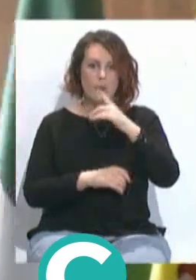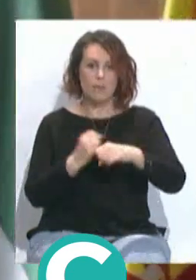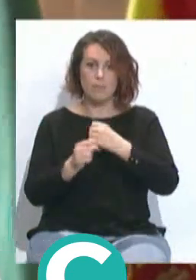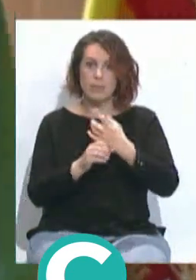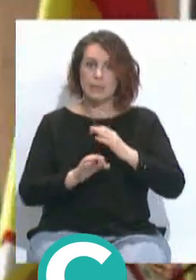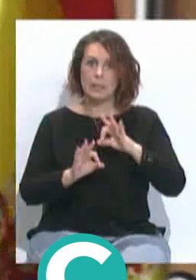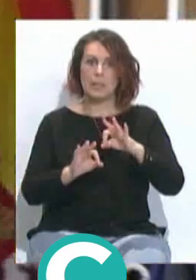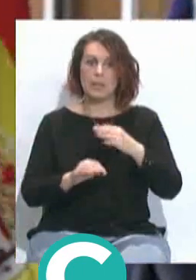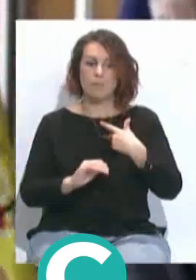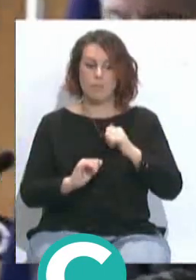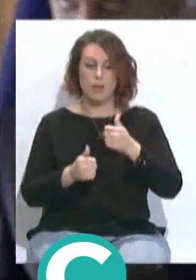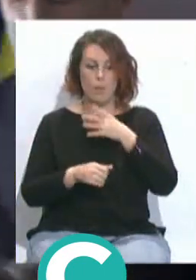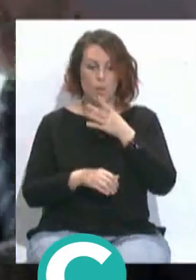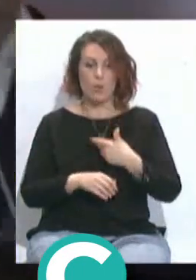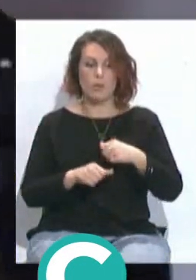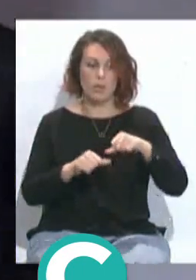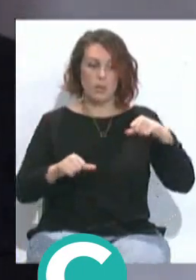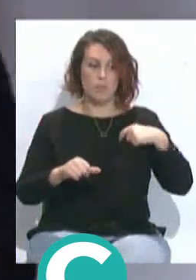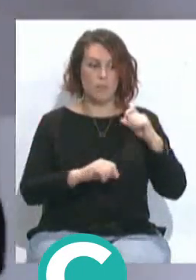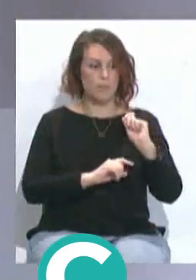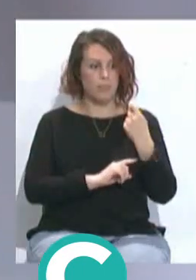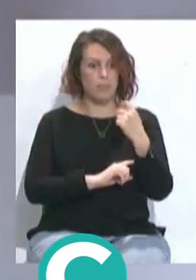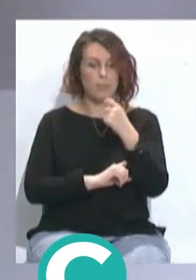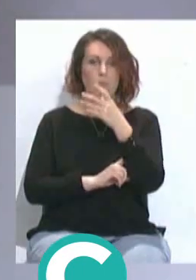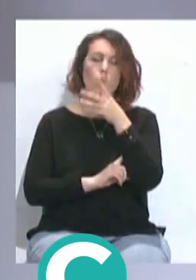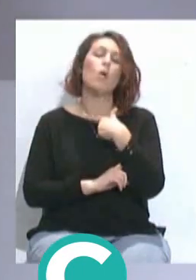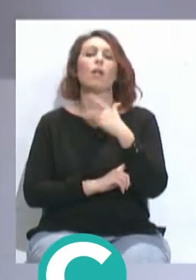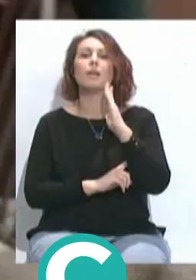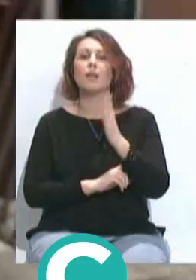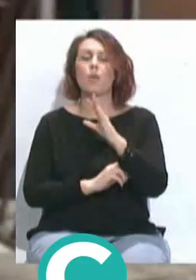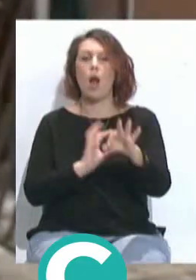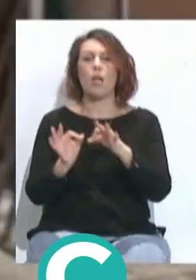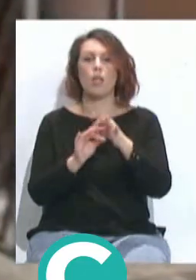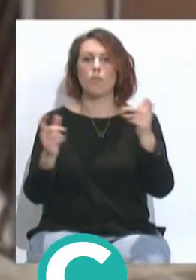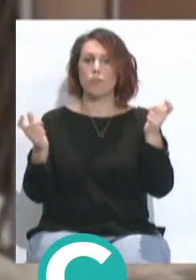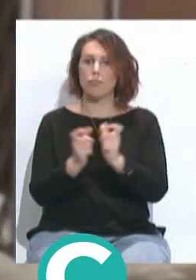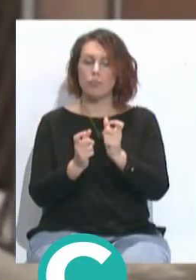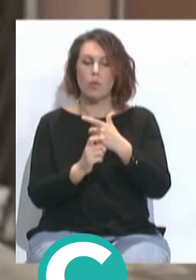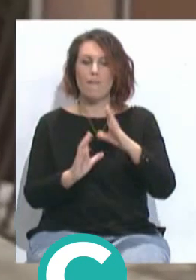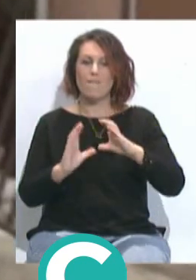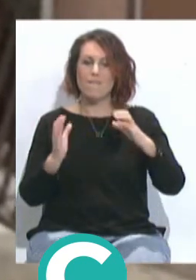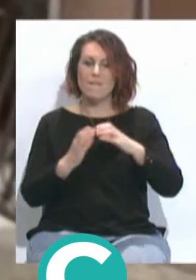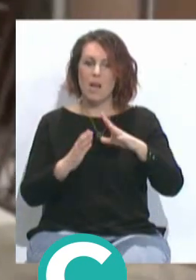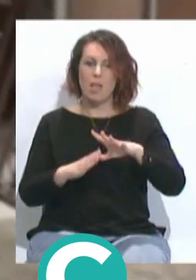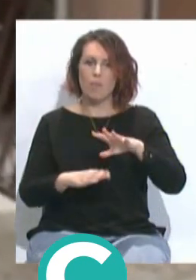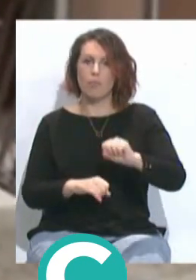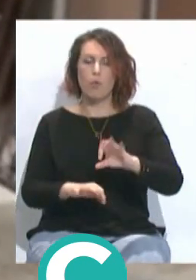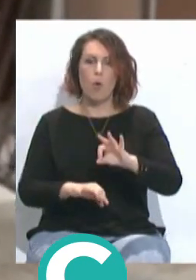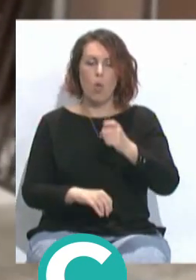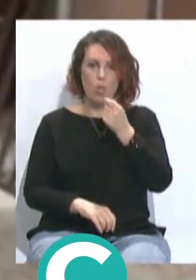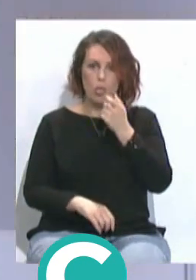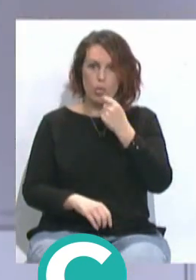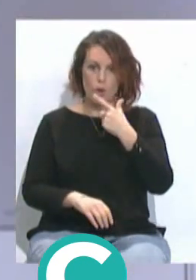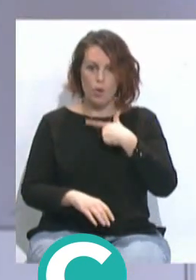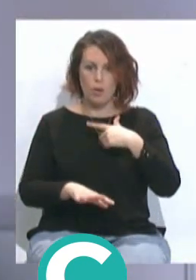marcha tras la efectividad obtenida con los anteriores en la disminución del crimen organizado, el desmantelamiento de bandas o la incautación de drogas.